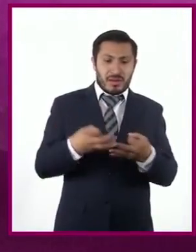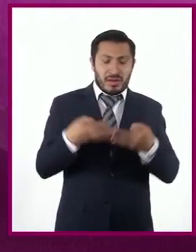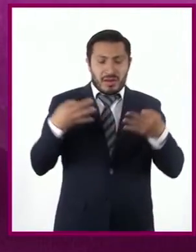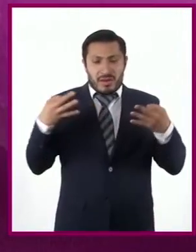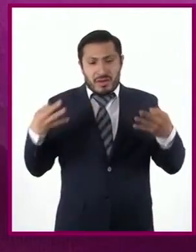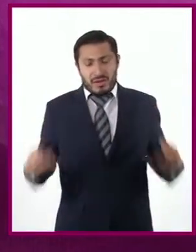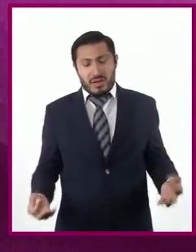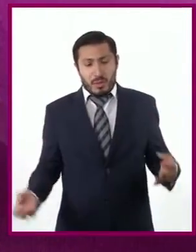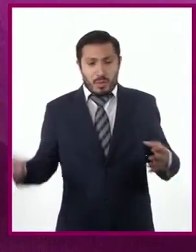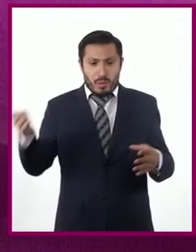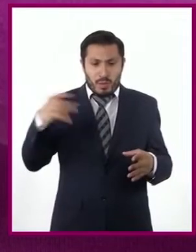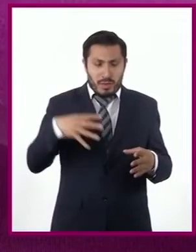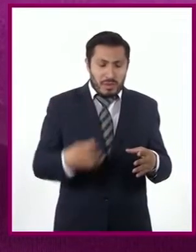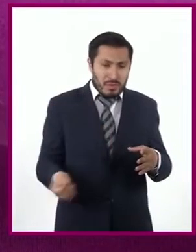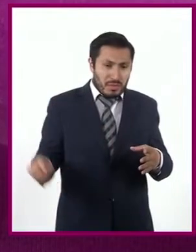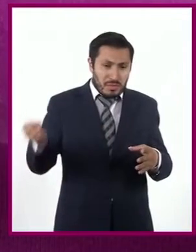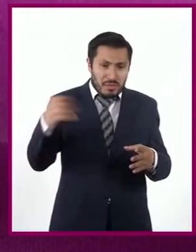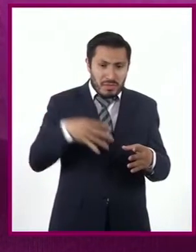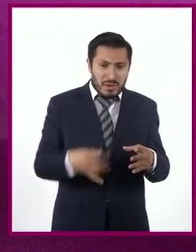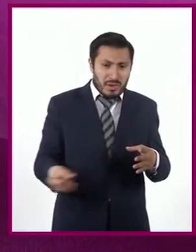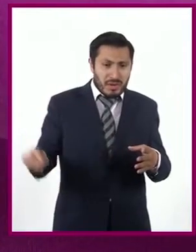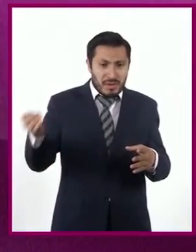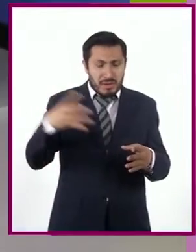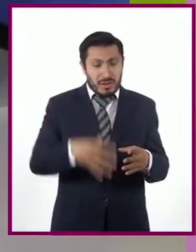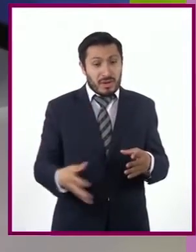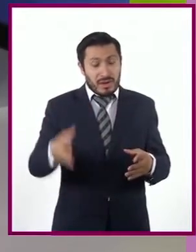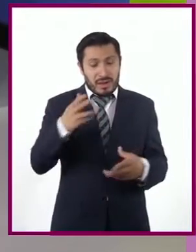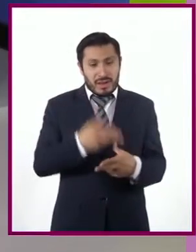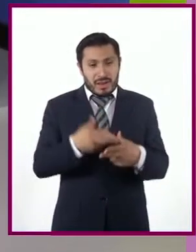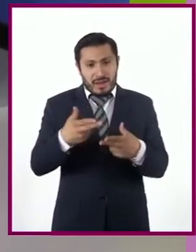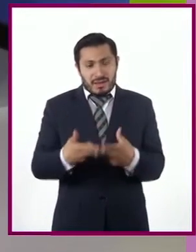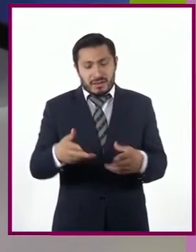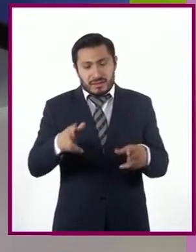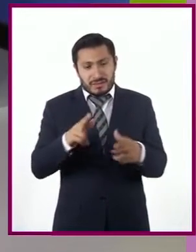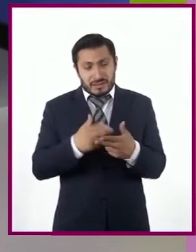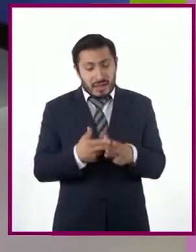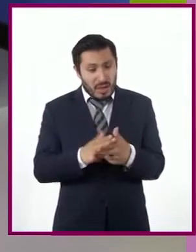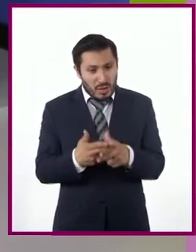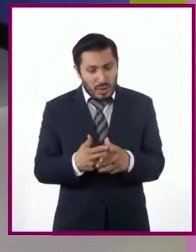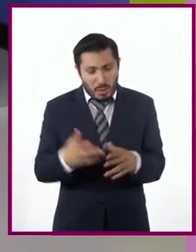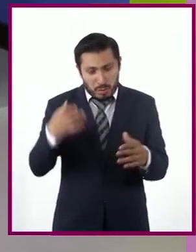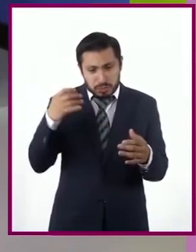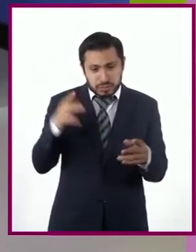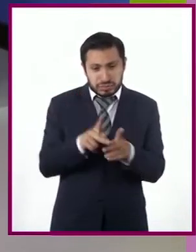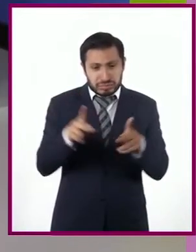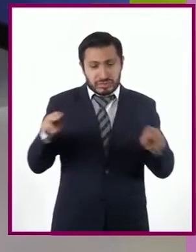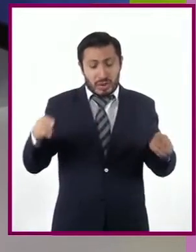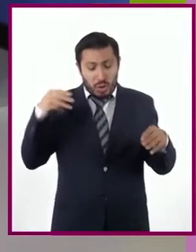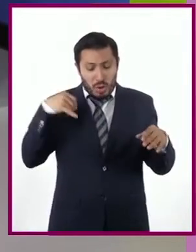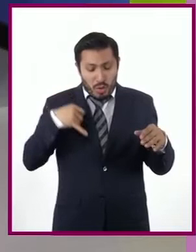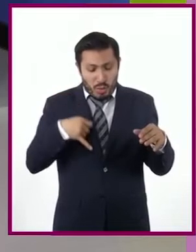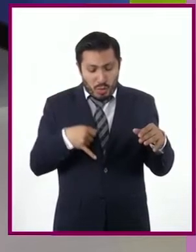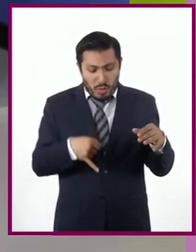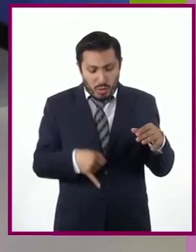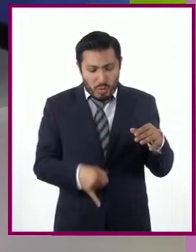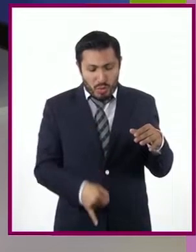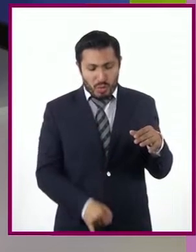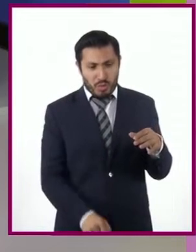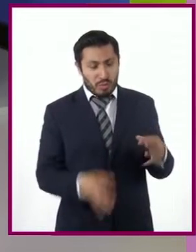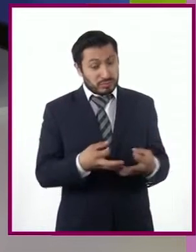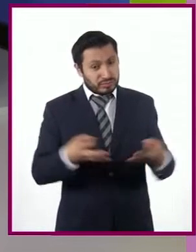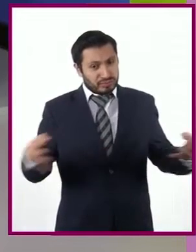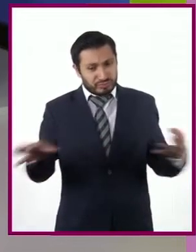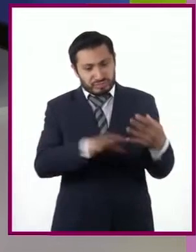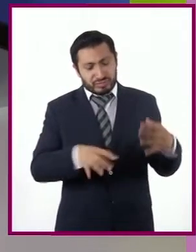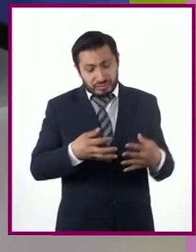suelo, dejando a nuestro dinosaurio varios kilómetros por debajo de la superficie terrestre.